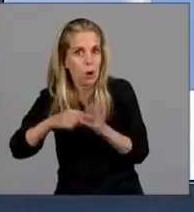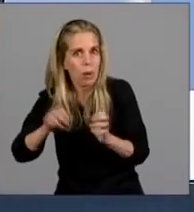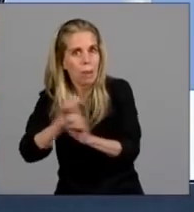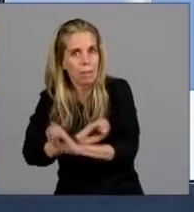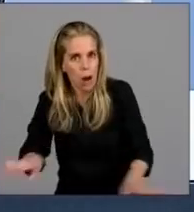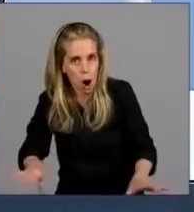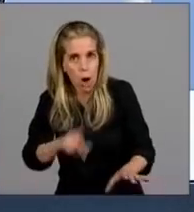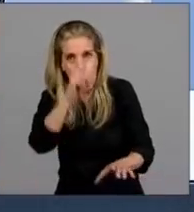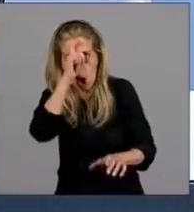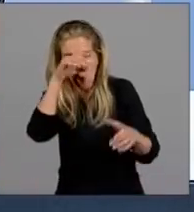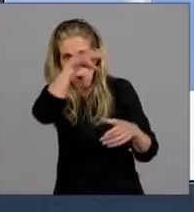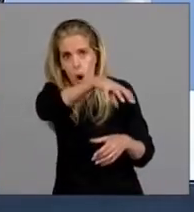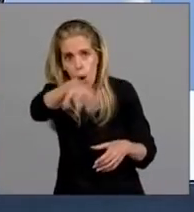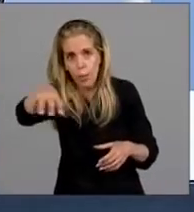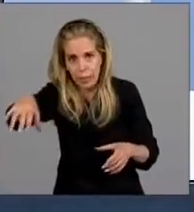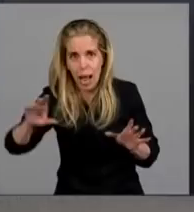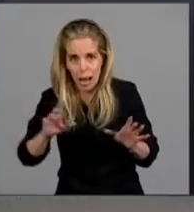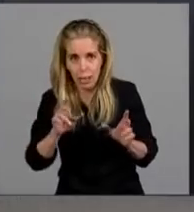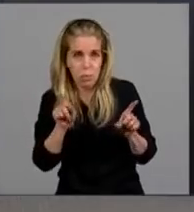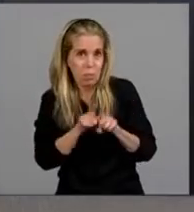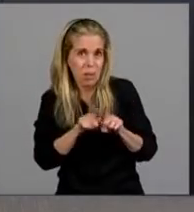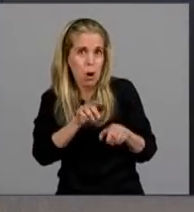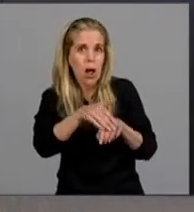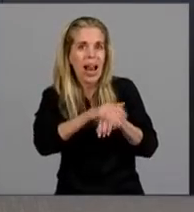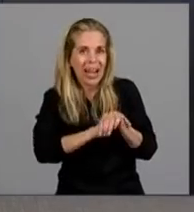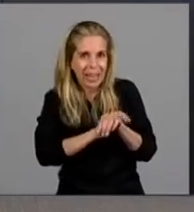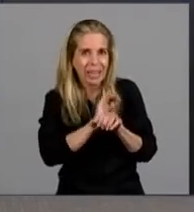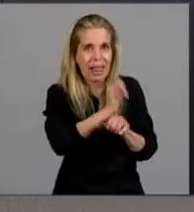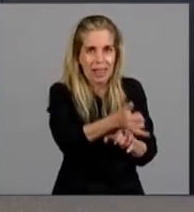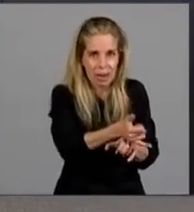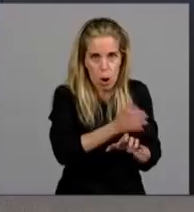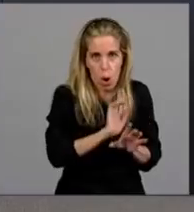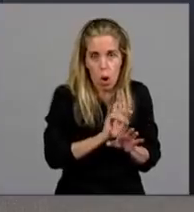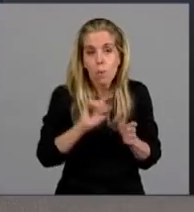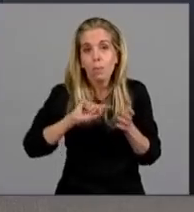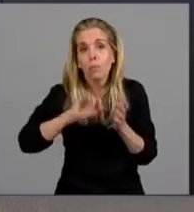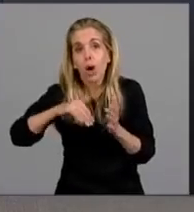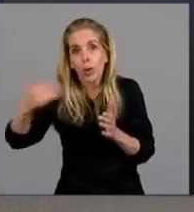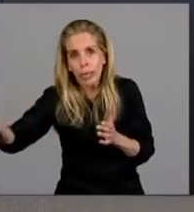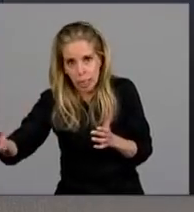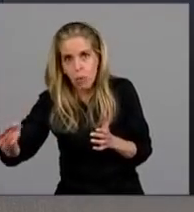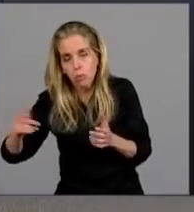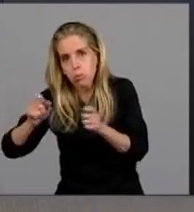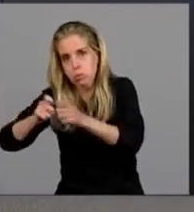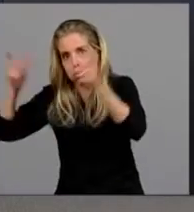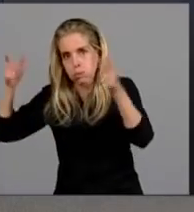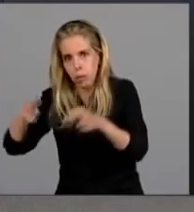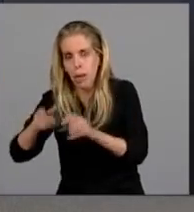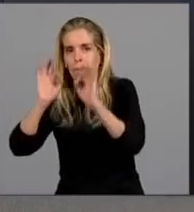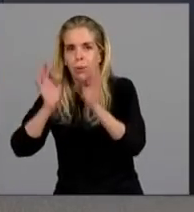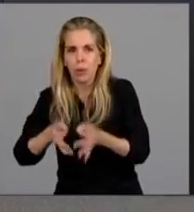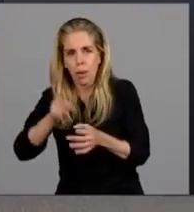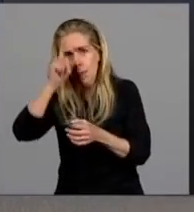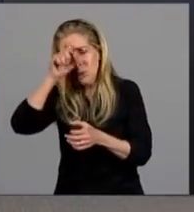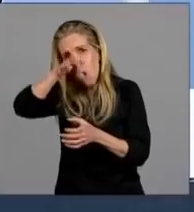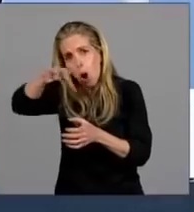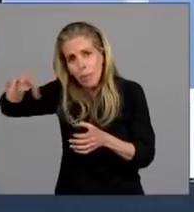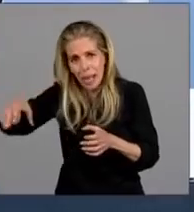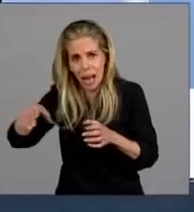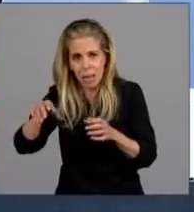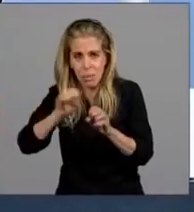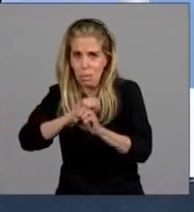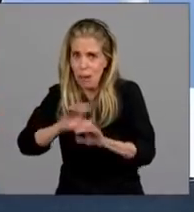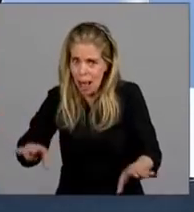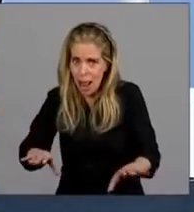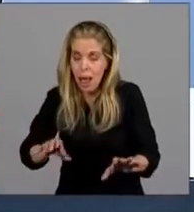capacidad de nuestro sistema de salud, que como dijo Horacio también, lo duplicamos en la provincia de Buenos Aires, pero los sistemas más avanzados del mundo,